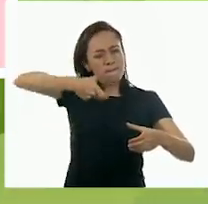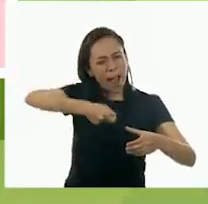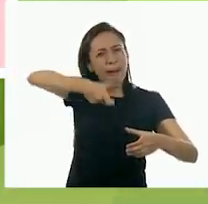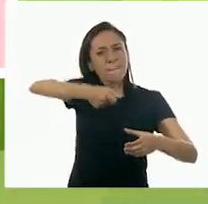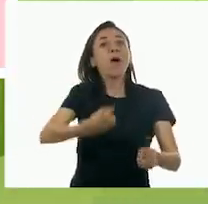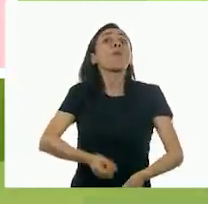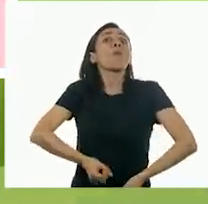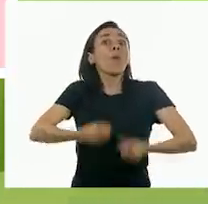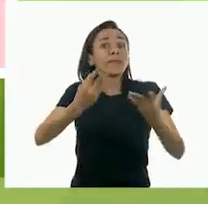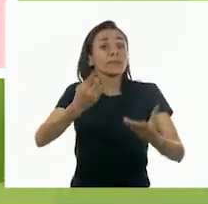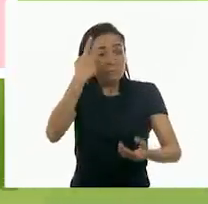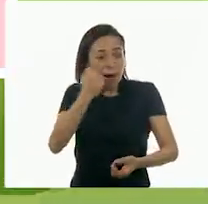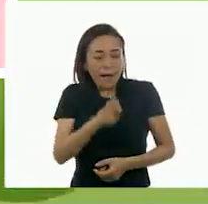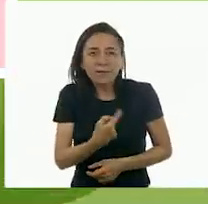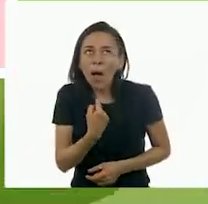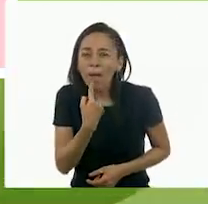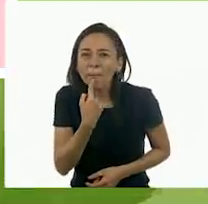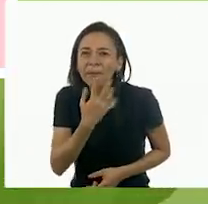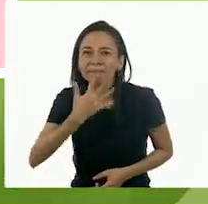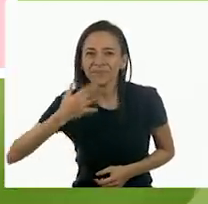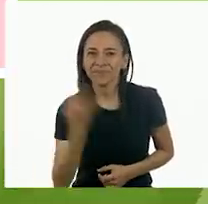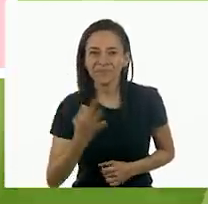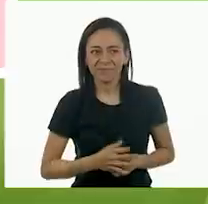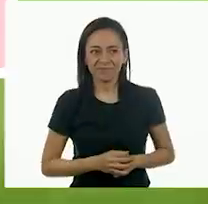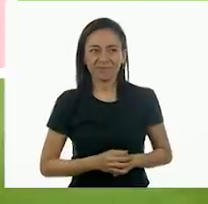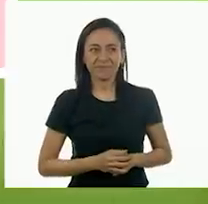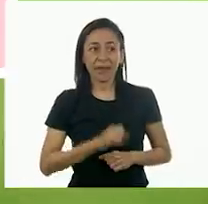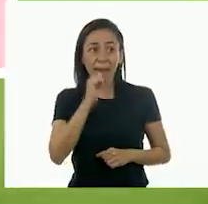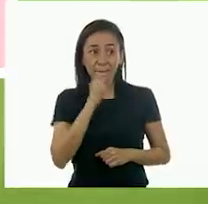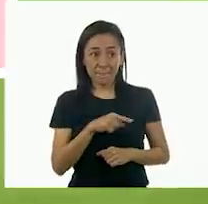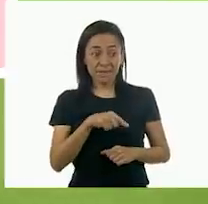¿Cuántos saltos tienes que dar para cruzar tu cuarto?